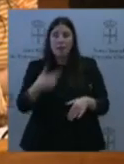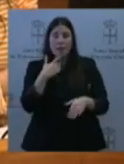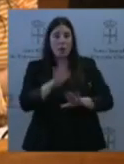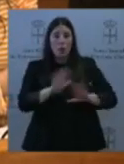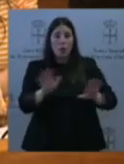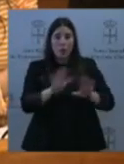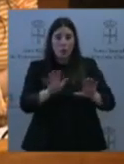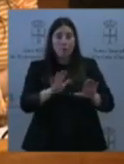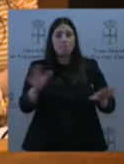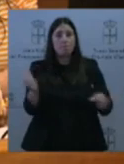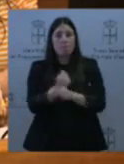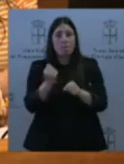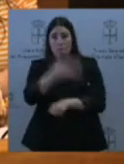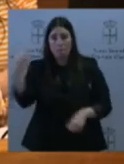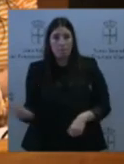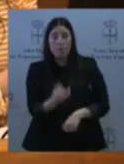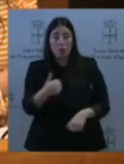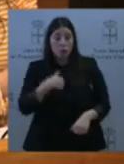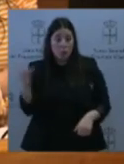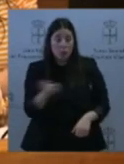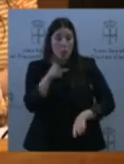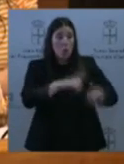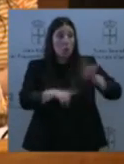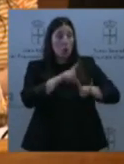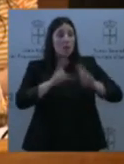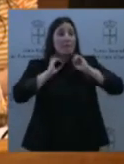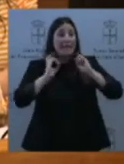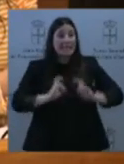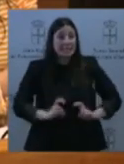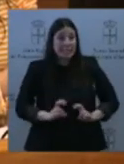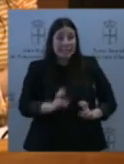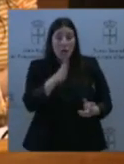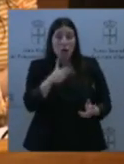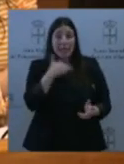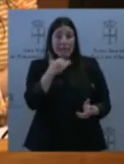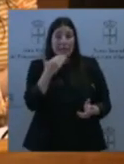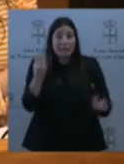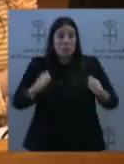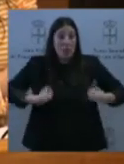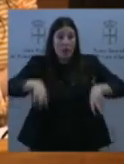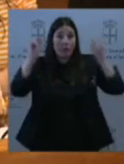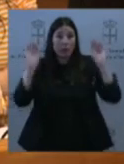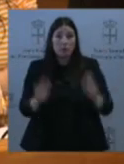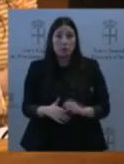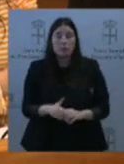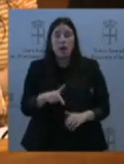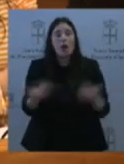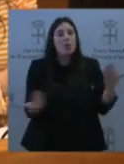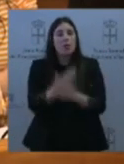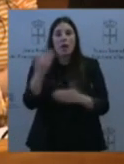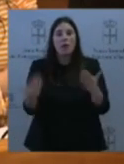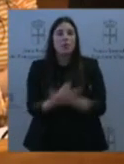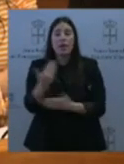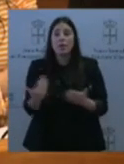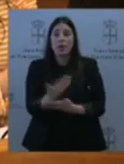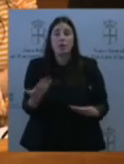vine por un pequeño problema de estrés laboral y ahora me habéis arruinado la vida. Esto es el día a día. El problema es que estamos abordando los problemas de salud mental desde una perspectiva